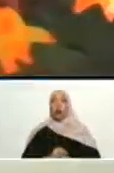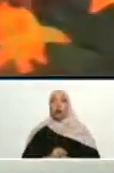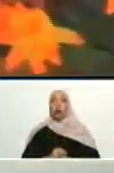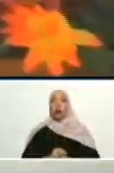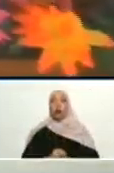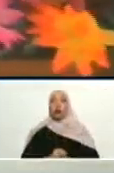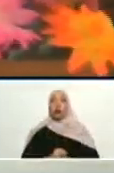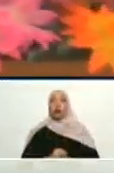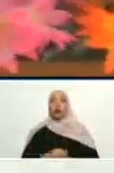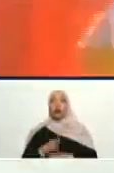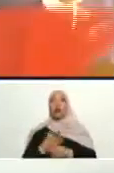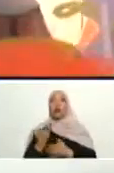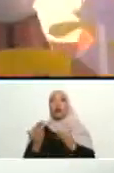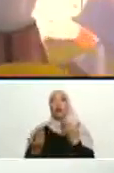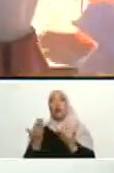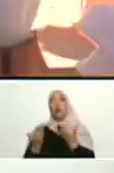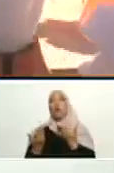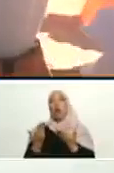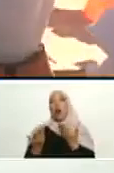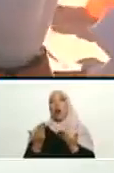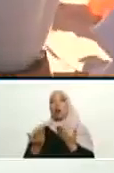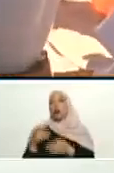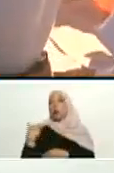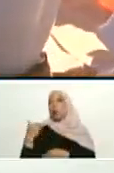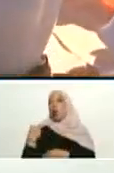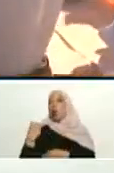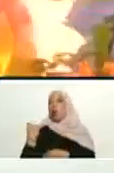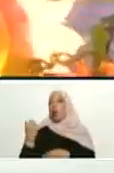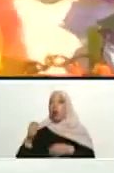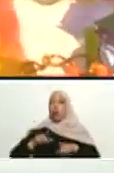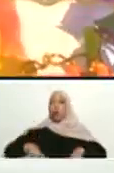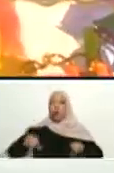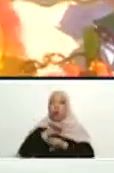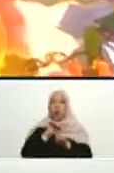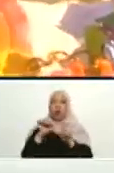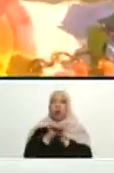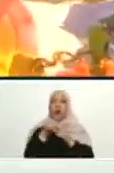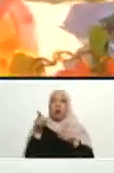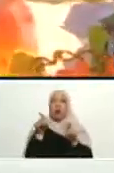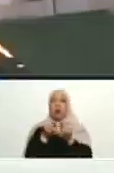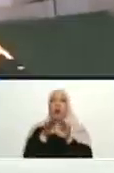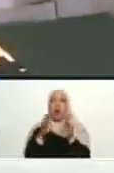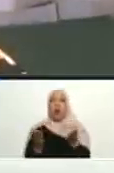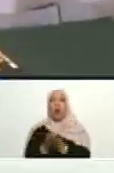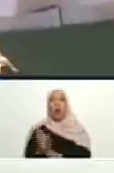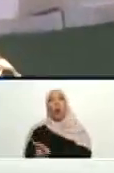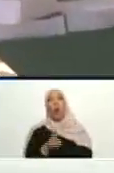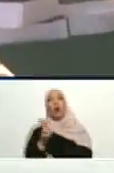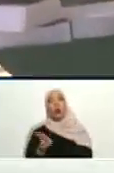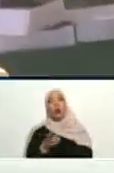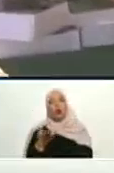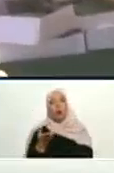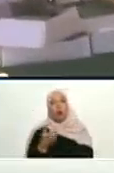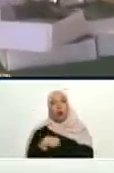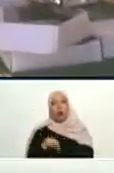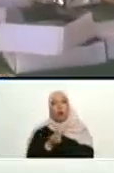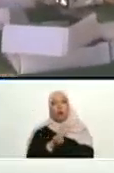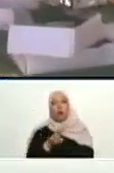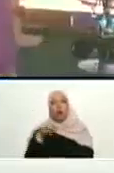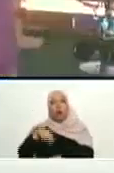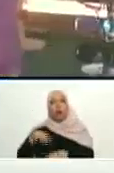Póngamelo y me lo compara con lo que usted quiera compararme. Del mundo, y Los Roques es único en el mundo, aquí, en el estado de La